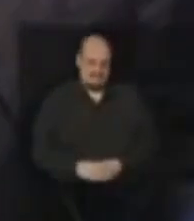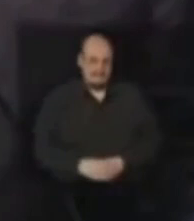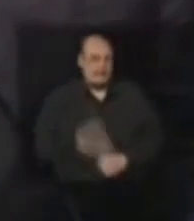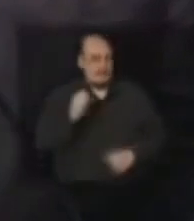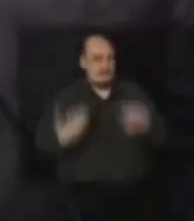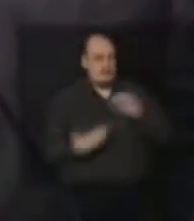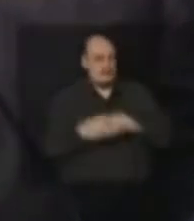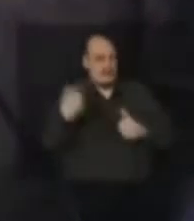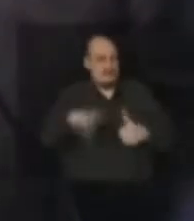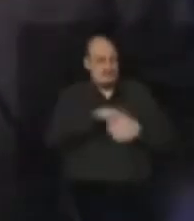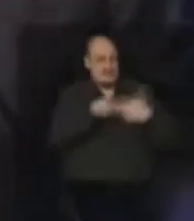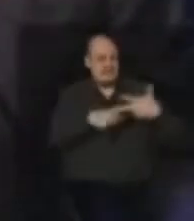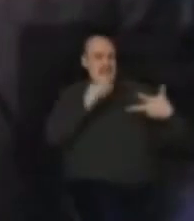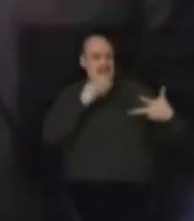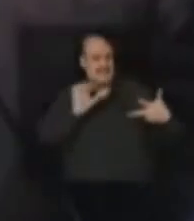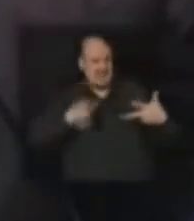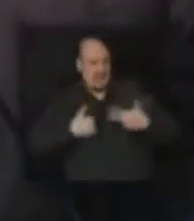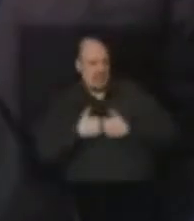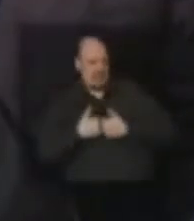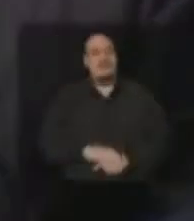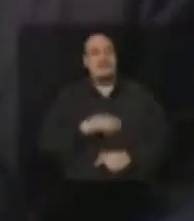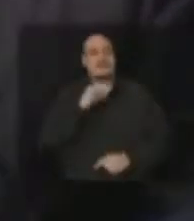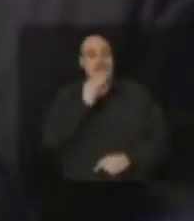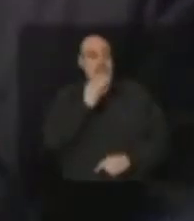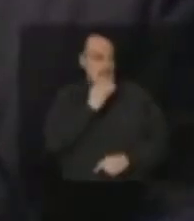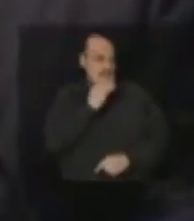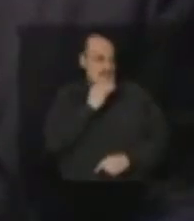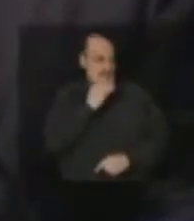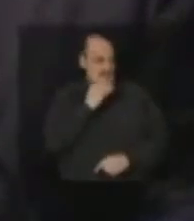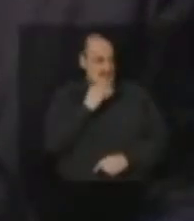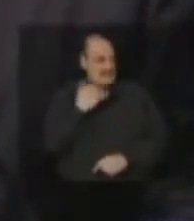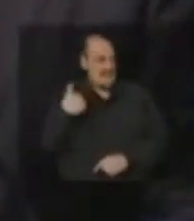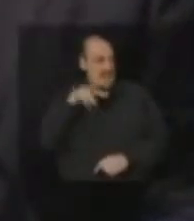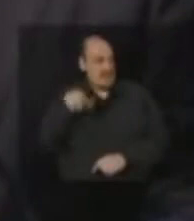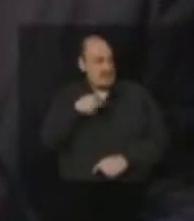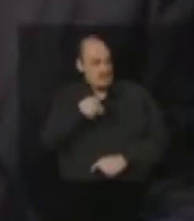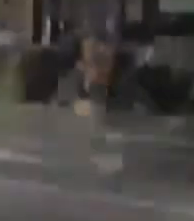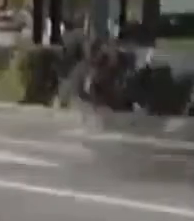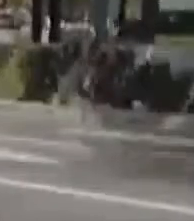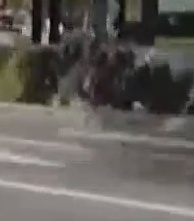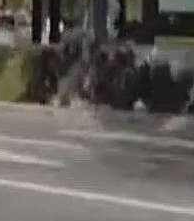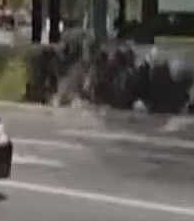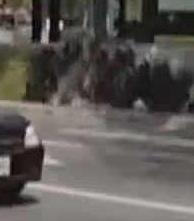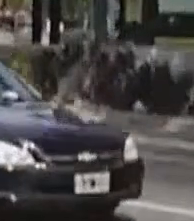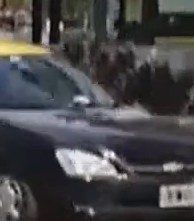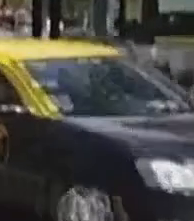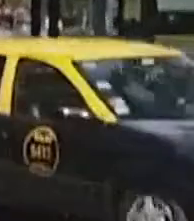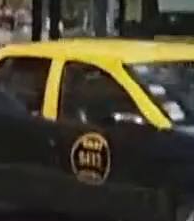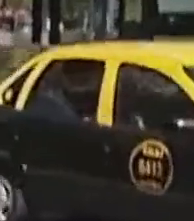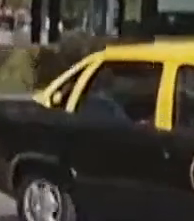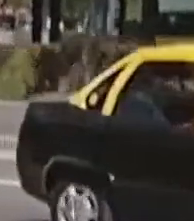arco político. Inclusive de Patricia Bullrich, la candidata a presidenta de Juntos por el Cambio, que también es de derecha, pero